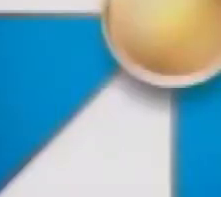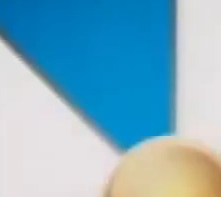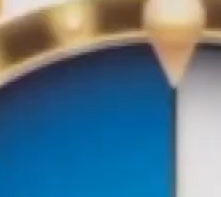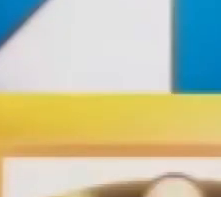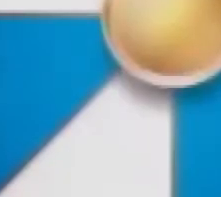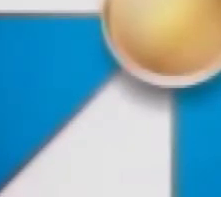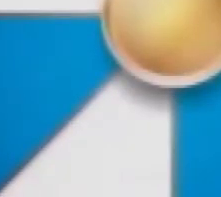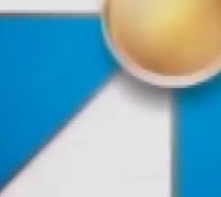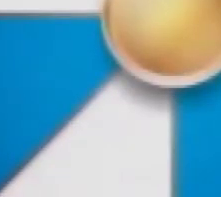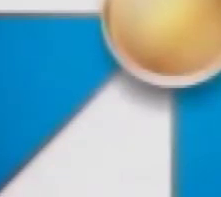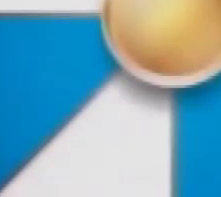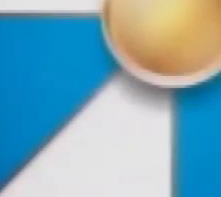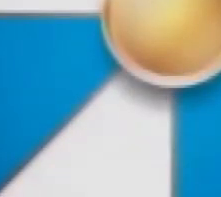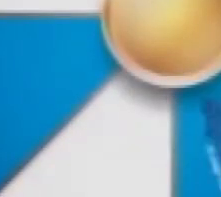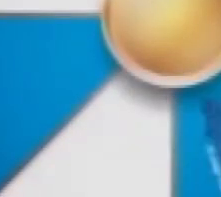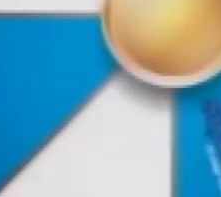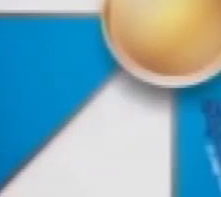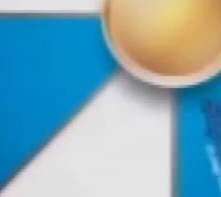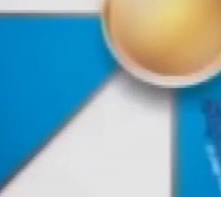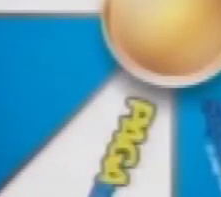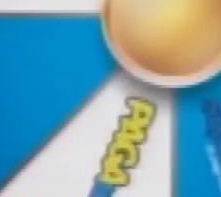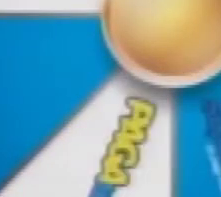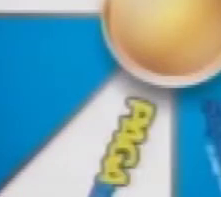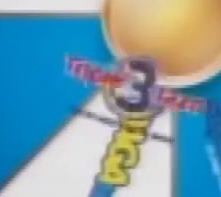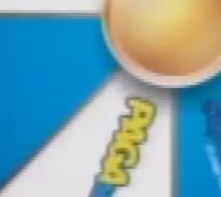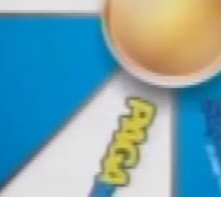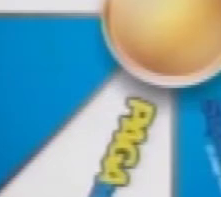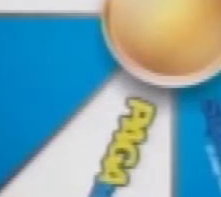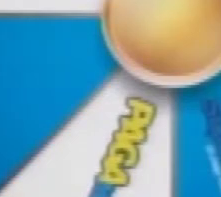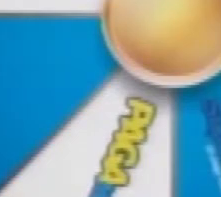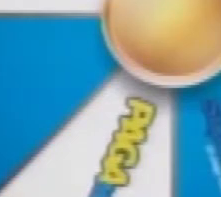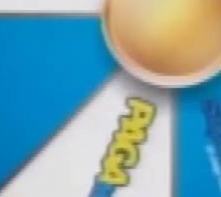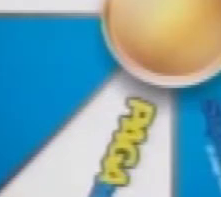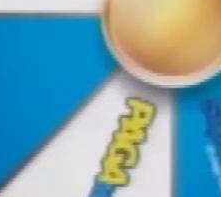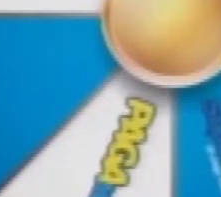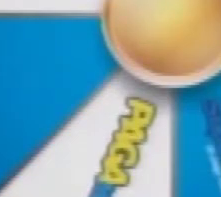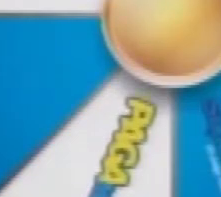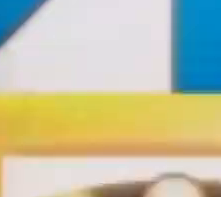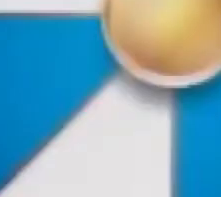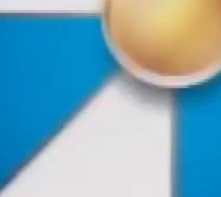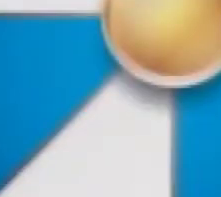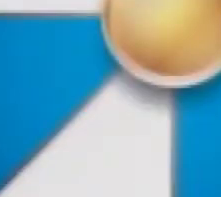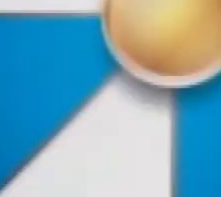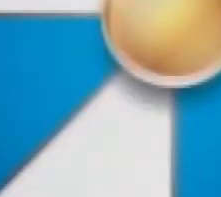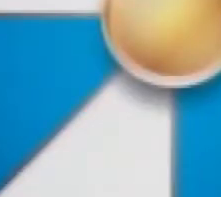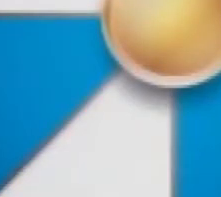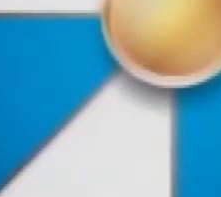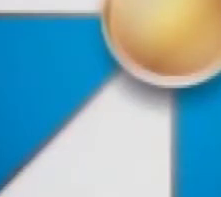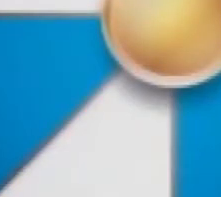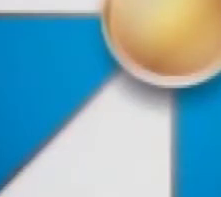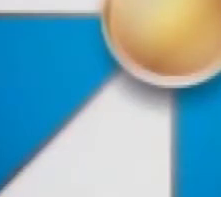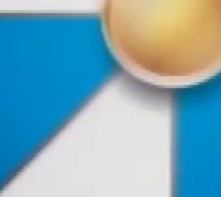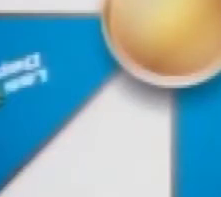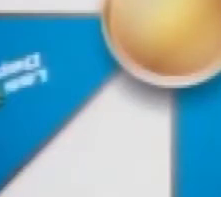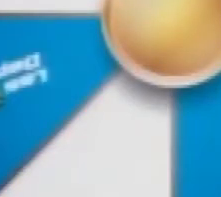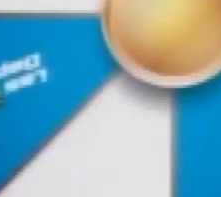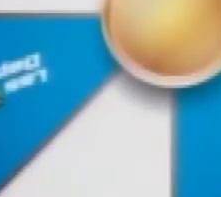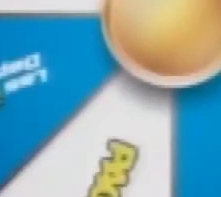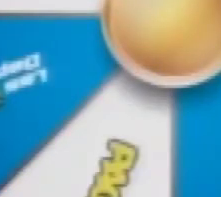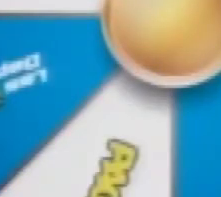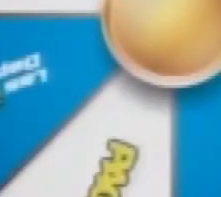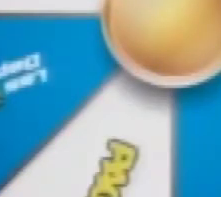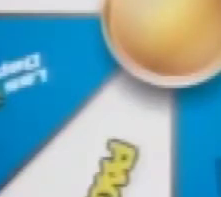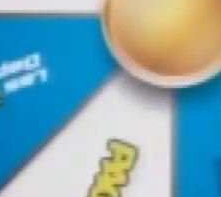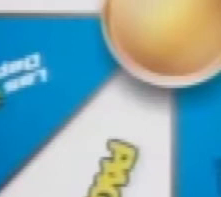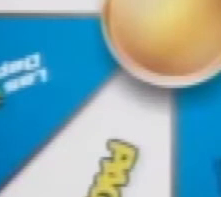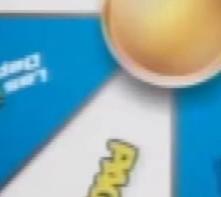Con Supergiros, conviértete millonario. Juega Super Chance, paga más, tripletazo, doble chance y conviértete millonario. Encuentra estos y otros